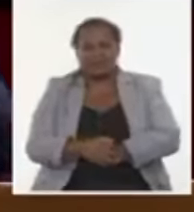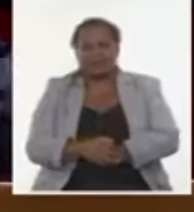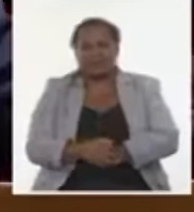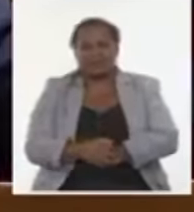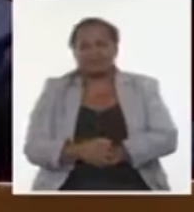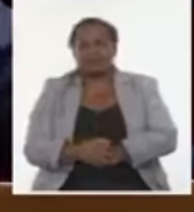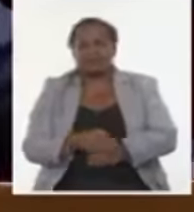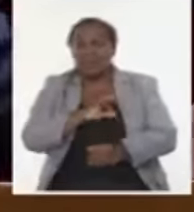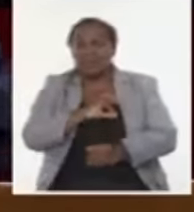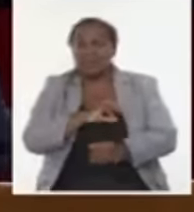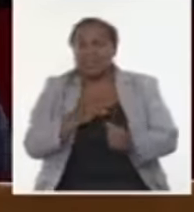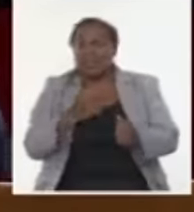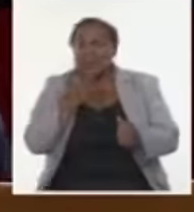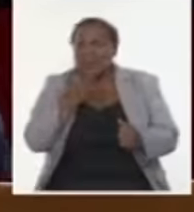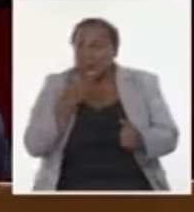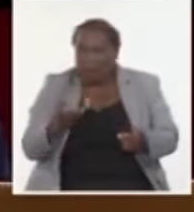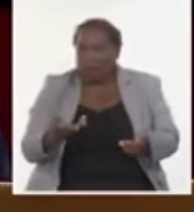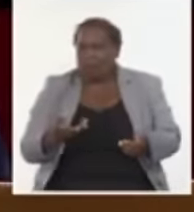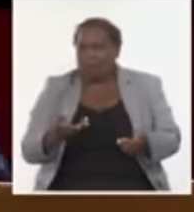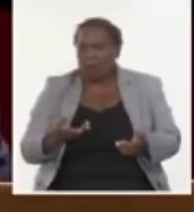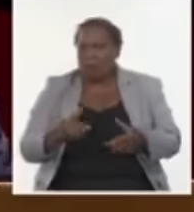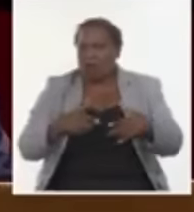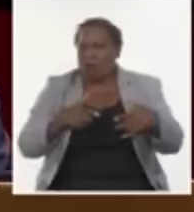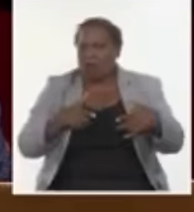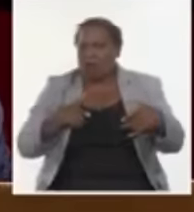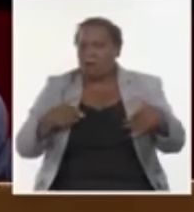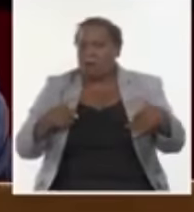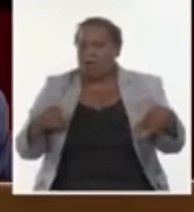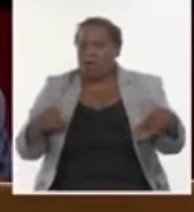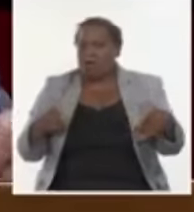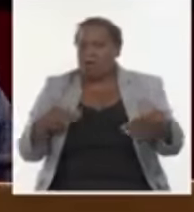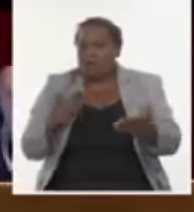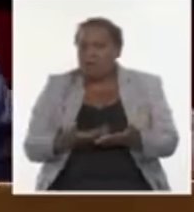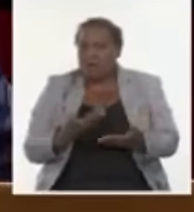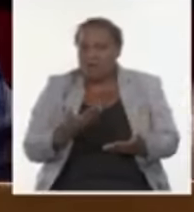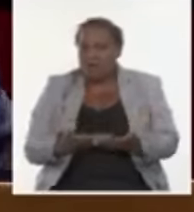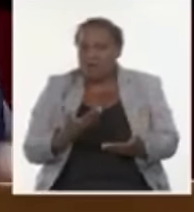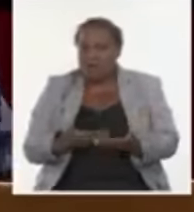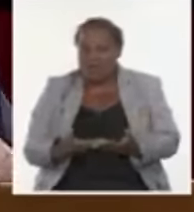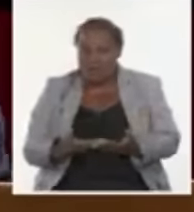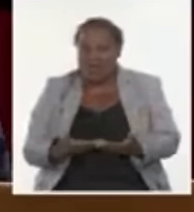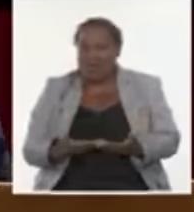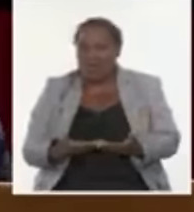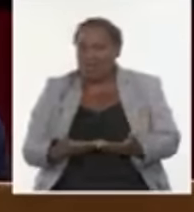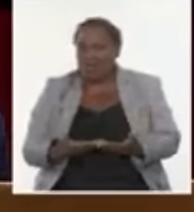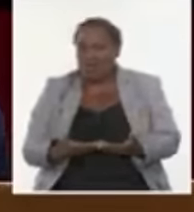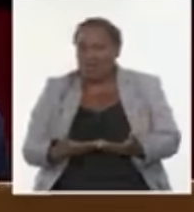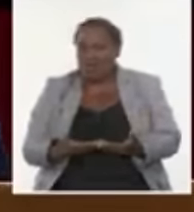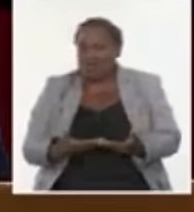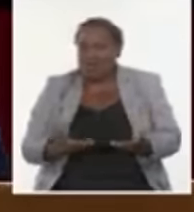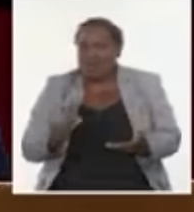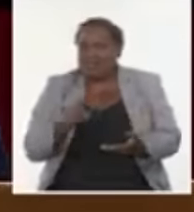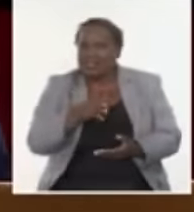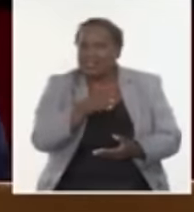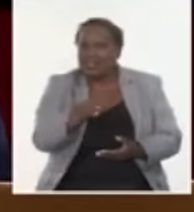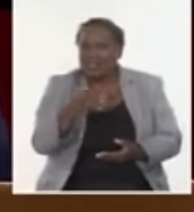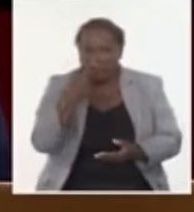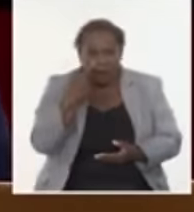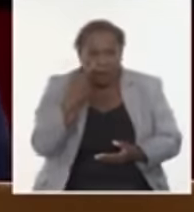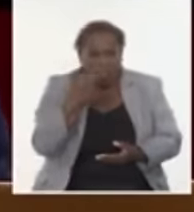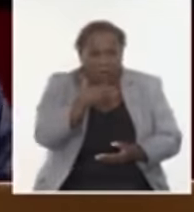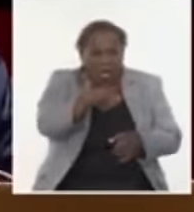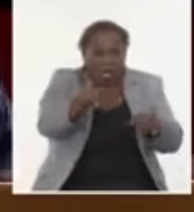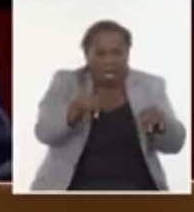la insatisfacción, porque hay un potencial mucho más grande. La prueba es que hemos estado en las visitas por ahí, y hay varios